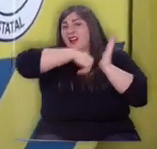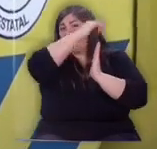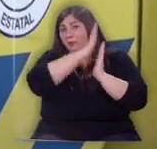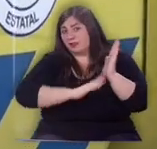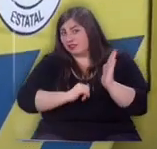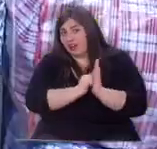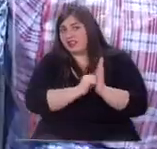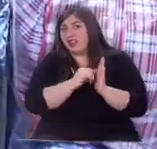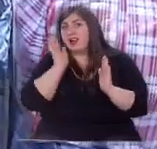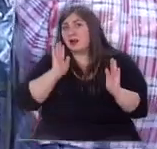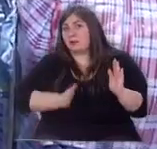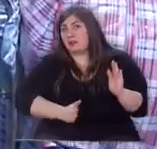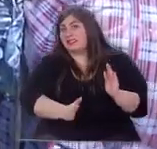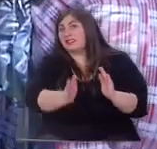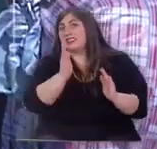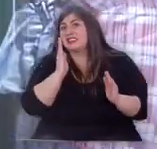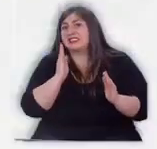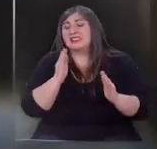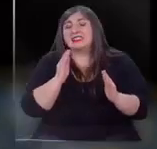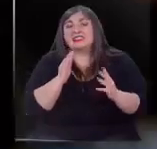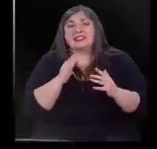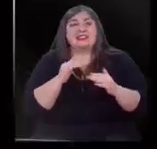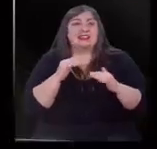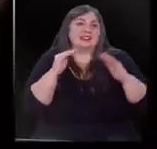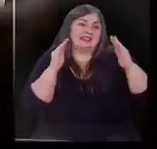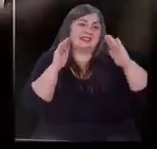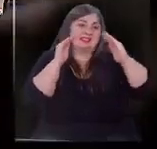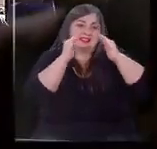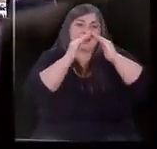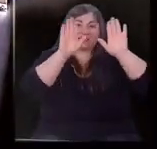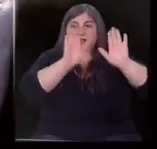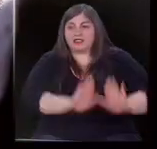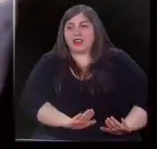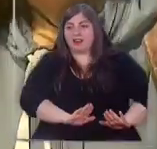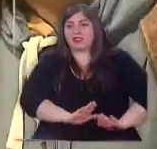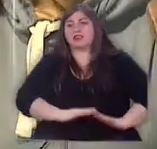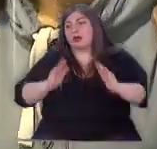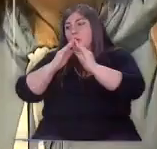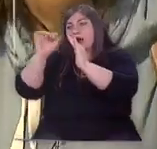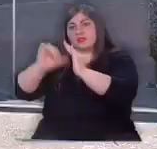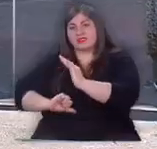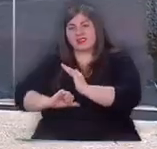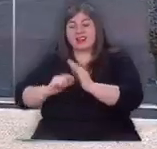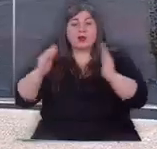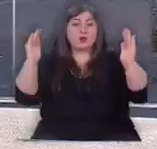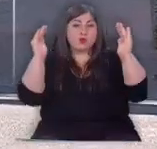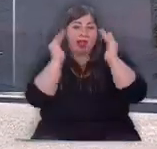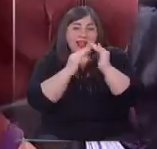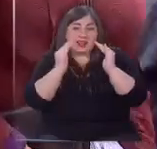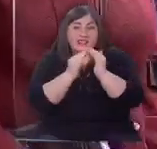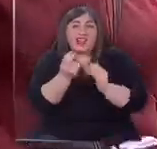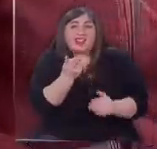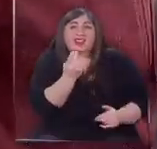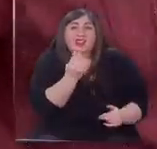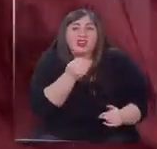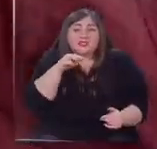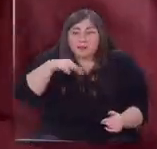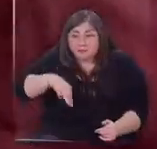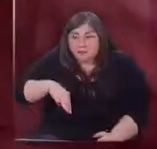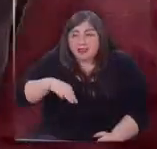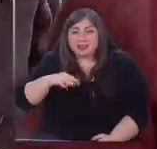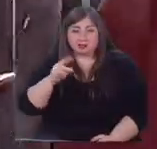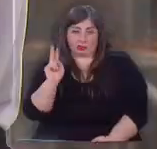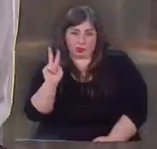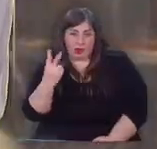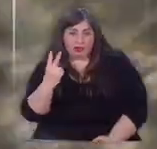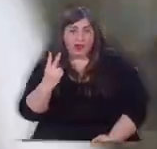Pintana, mantener el quédate en casa, la cuarentena en una vivienda de 12 metros cuadrados con varios